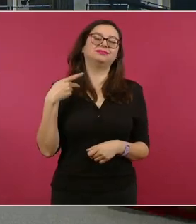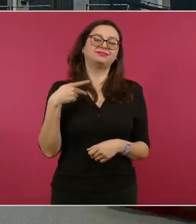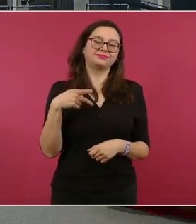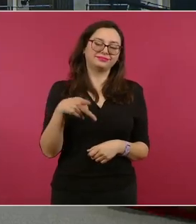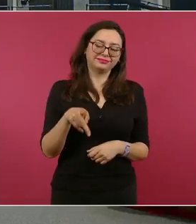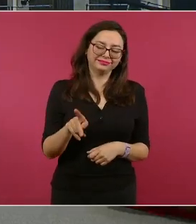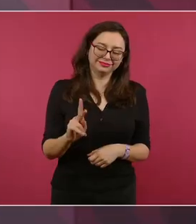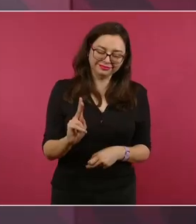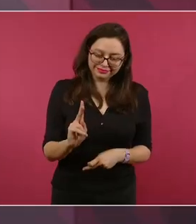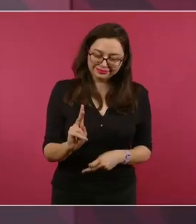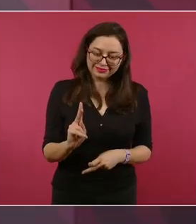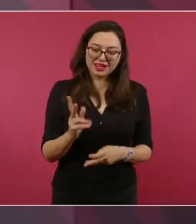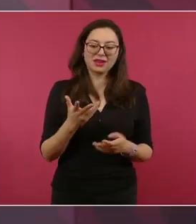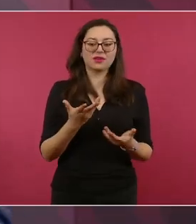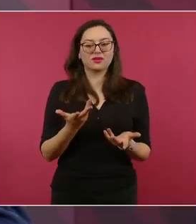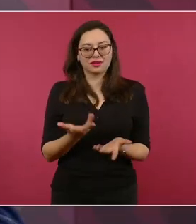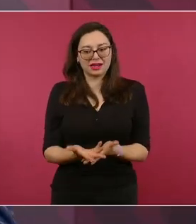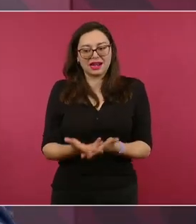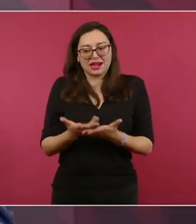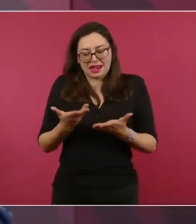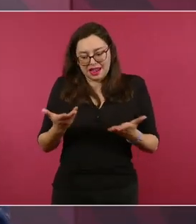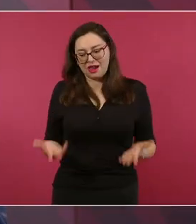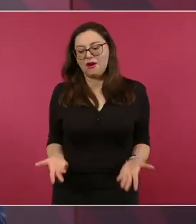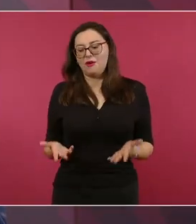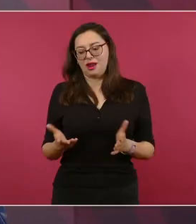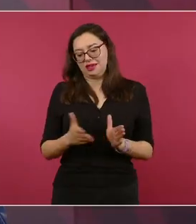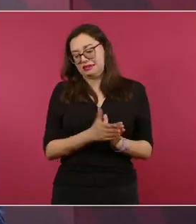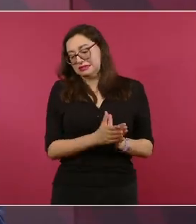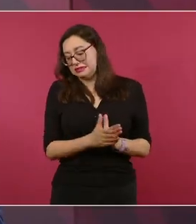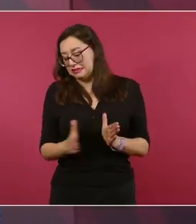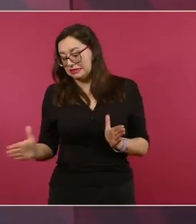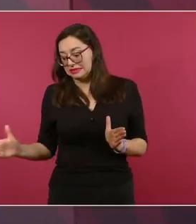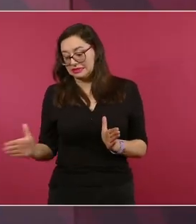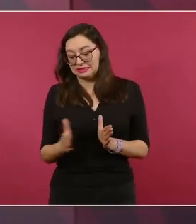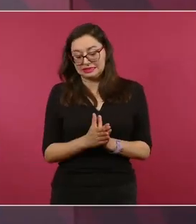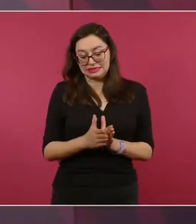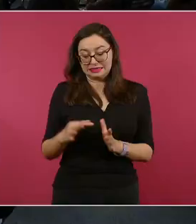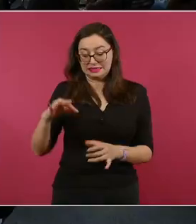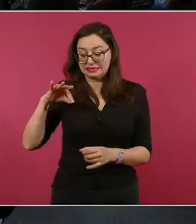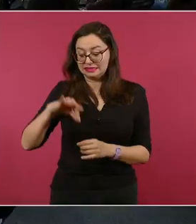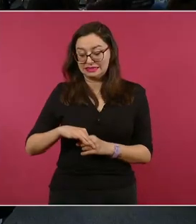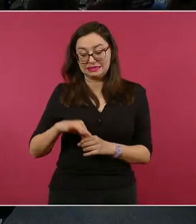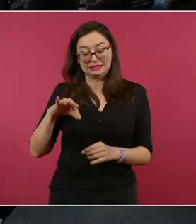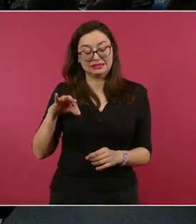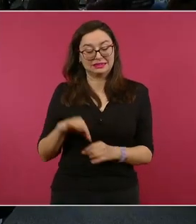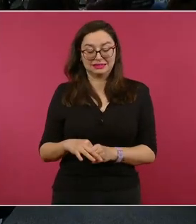hemos dicho aquí, es natural que estamos en temporada